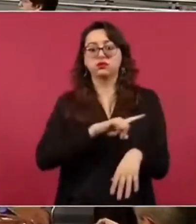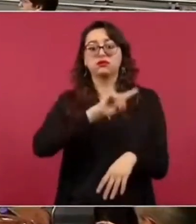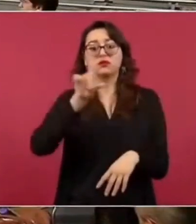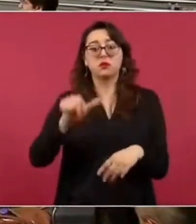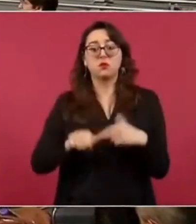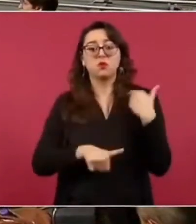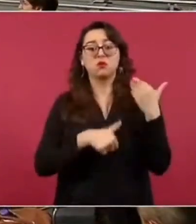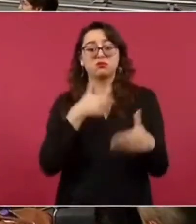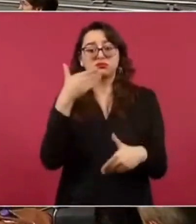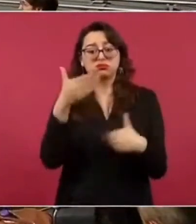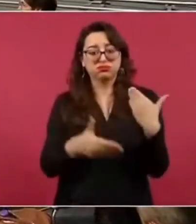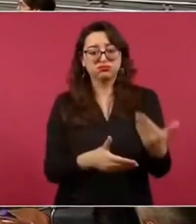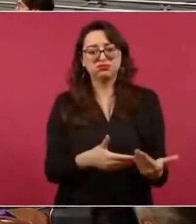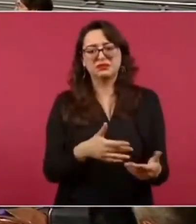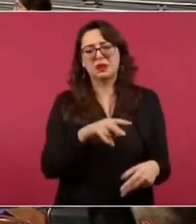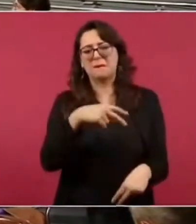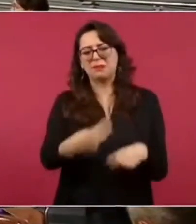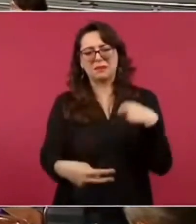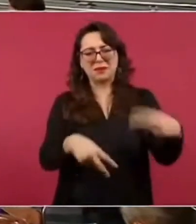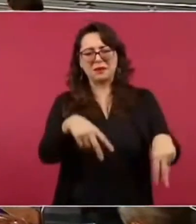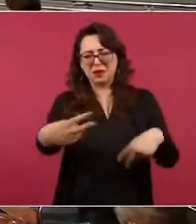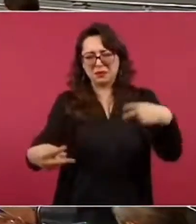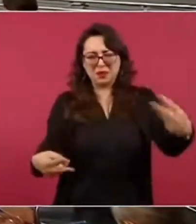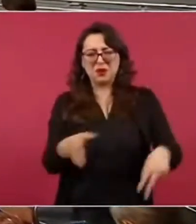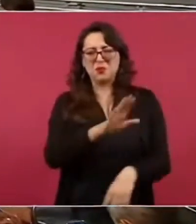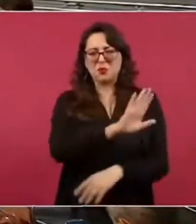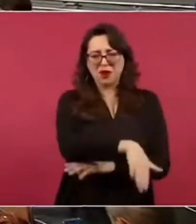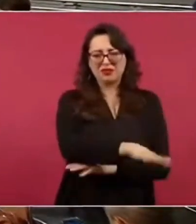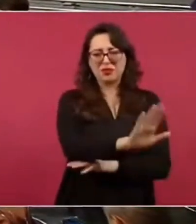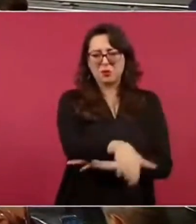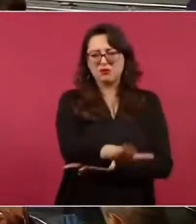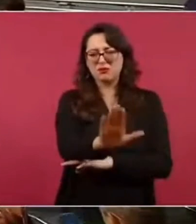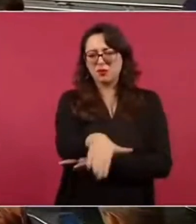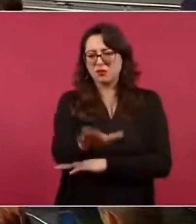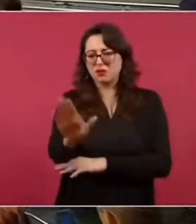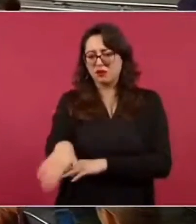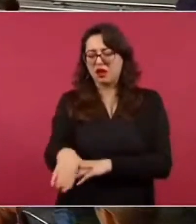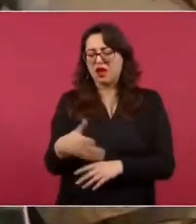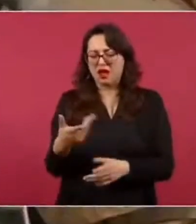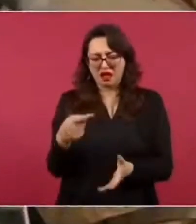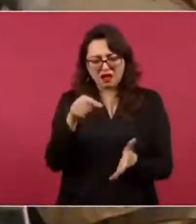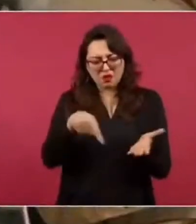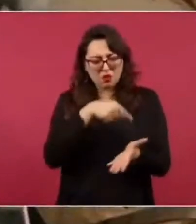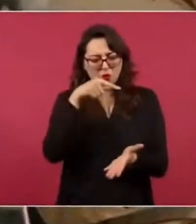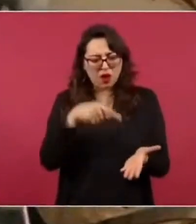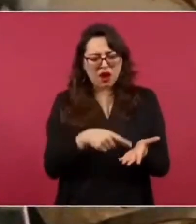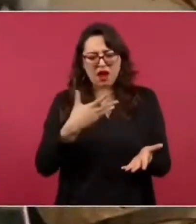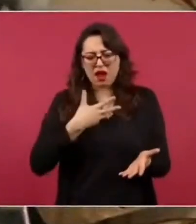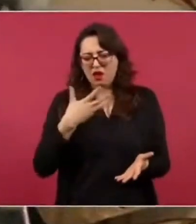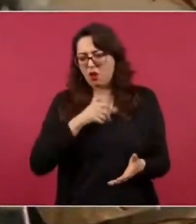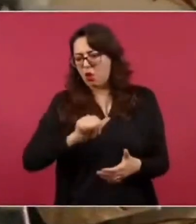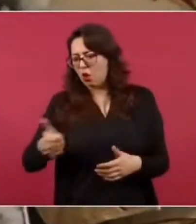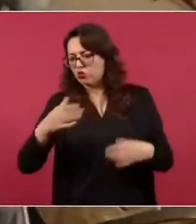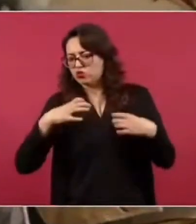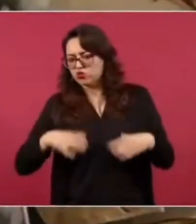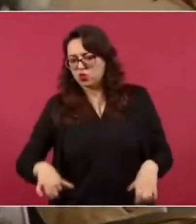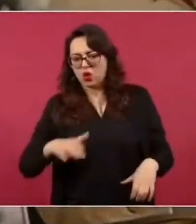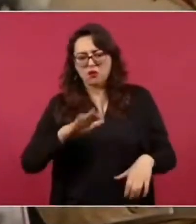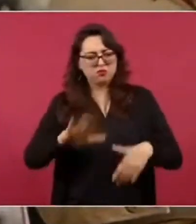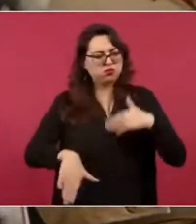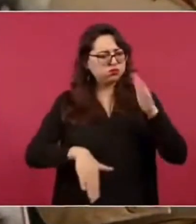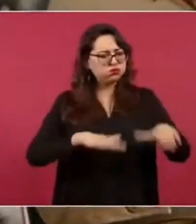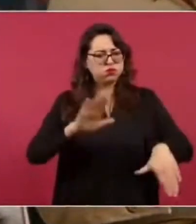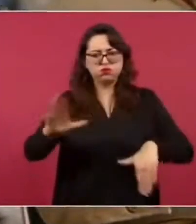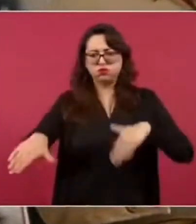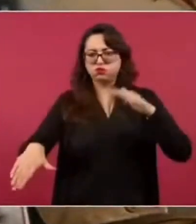encontradas asesinadas, y en el mismo lugar donde las hallaron también se encontraron más restos humanos, se han encontrado también fosas clandestinas